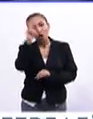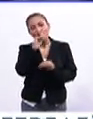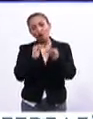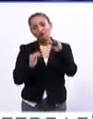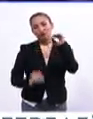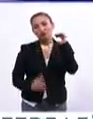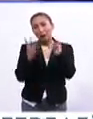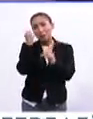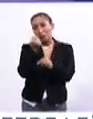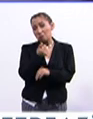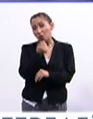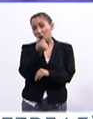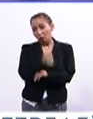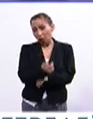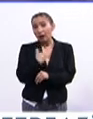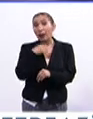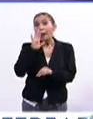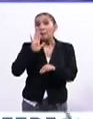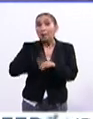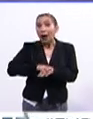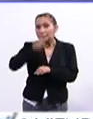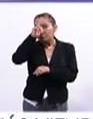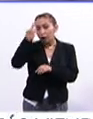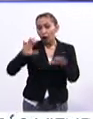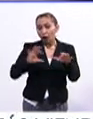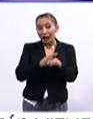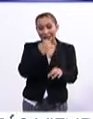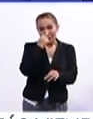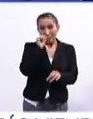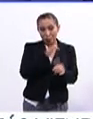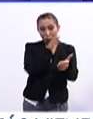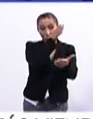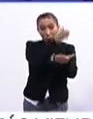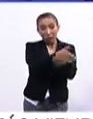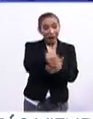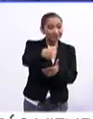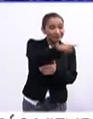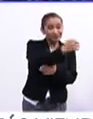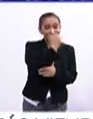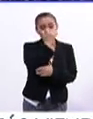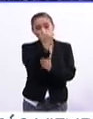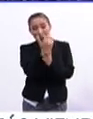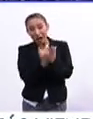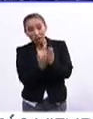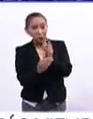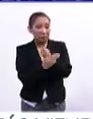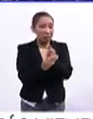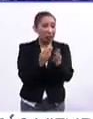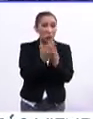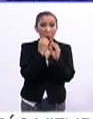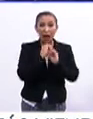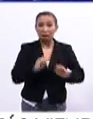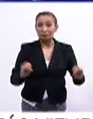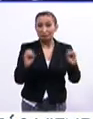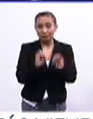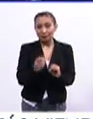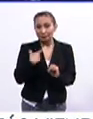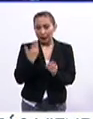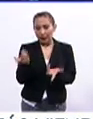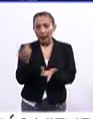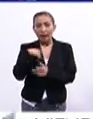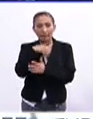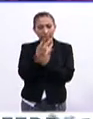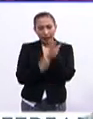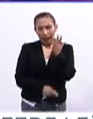menores logros de aprendizaje. Aunado a ello, las escuelas a las que asisten son las que tienen menores carencias. De acuerdo con el